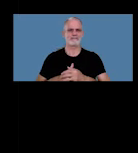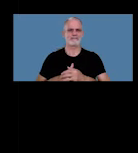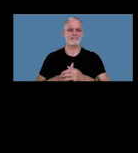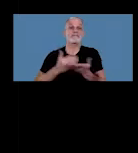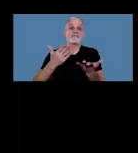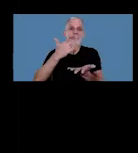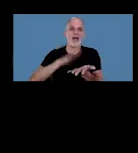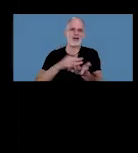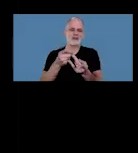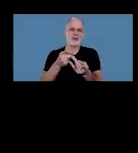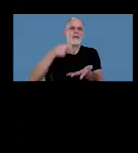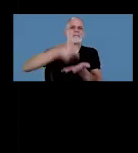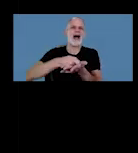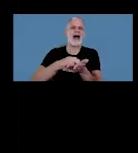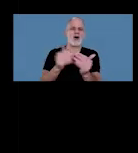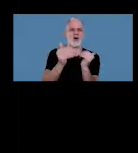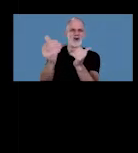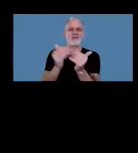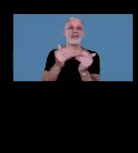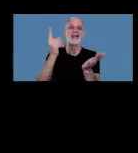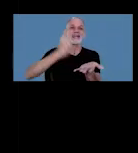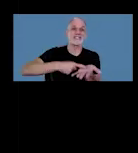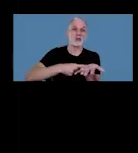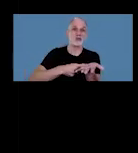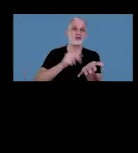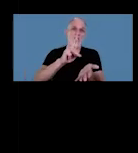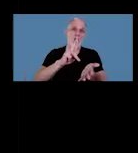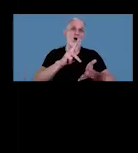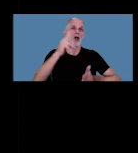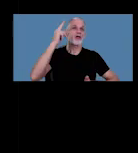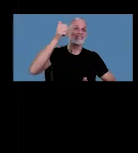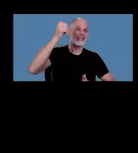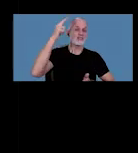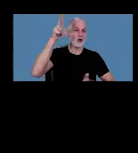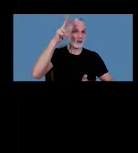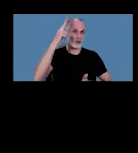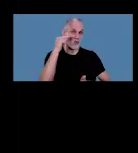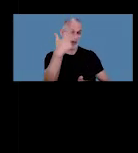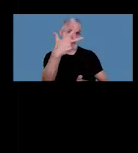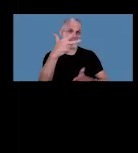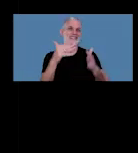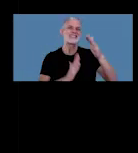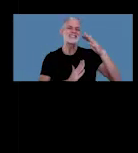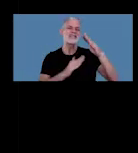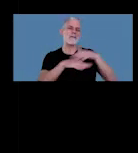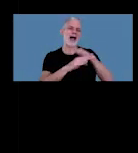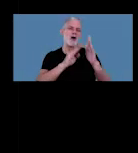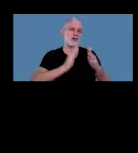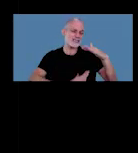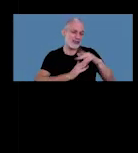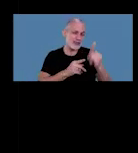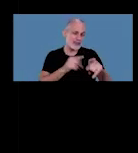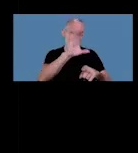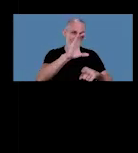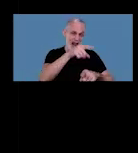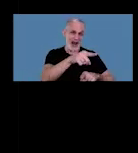Hablando de pago a cuenta, traemos la resolución 6893 de Banco Central, que es la que nos da todos los